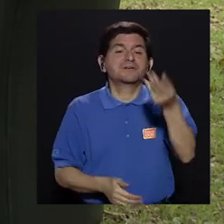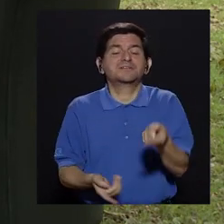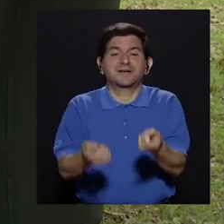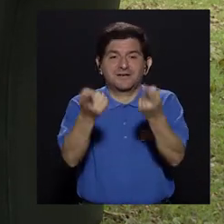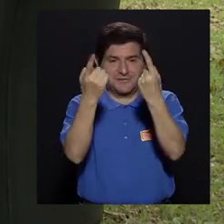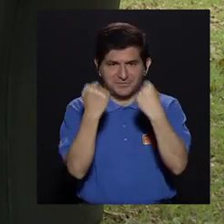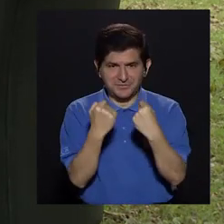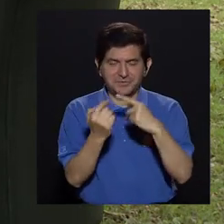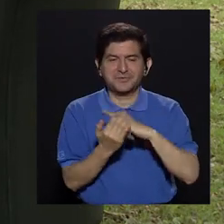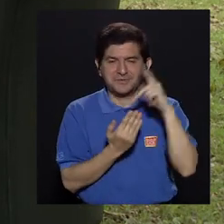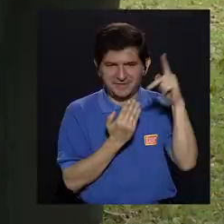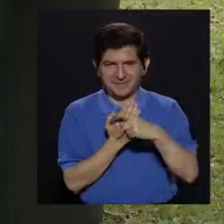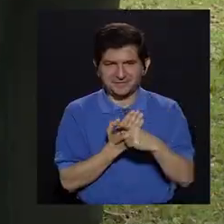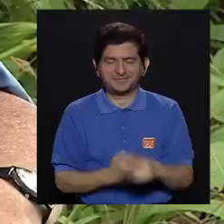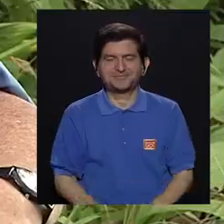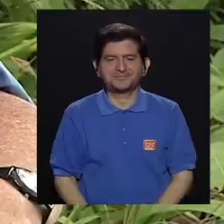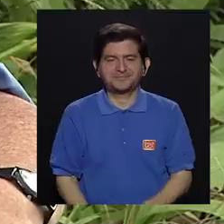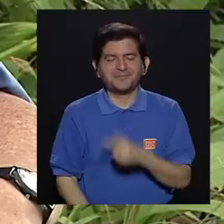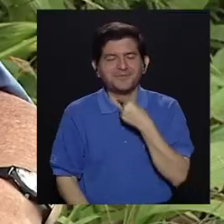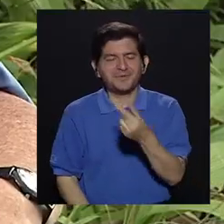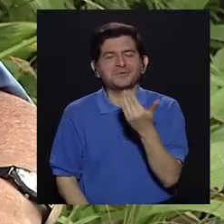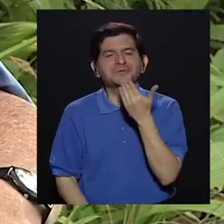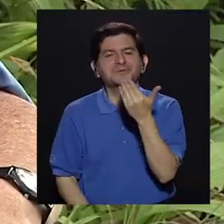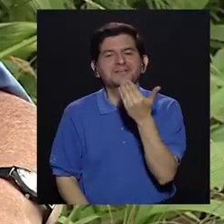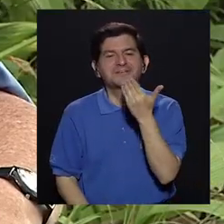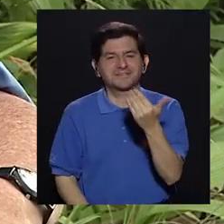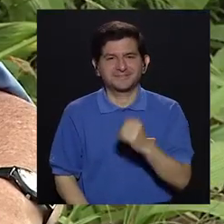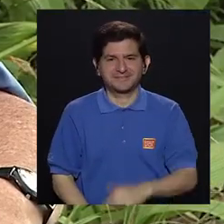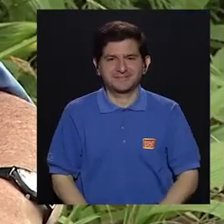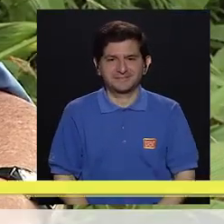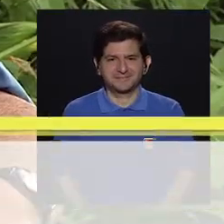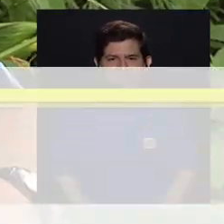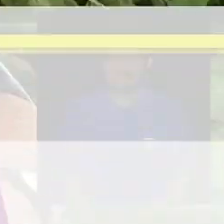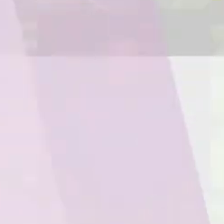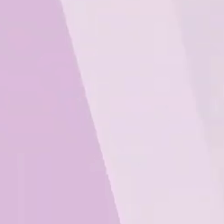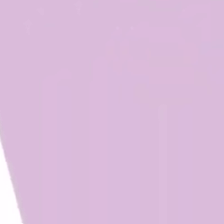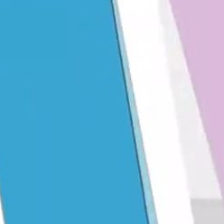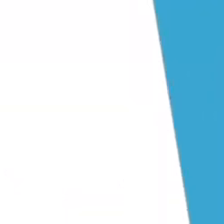próxima edición del programa. Con mucho gusto, muchas gracias más bien, doctor.